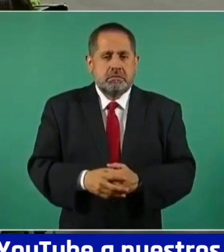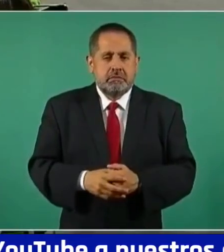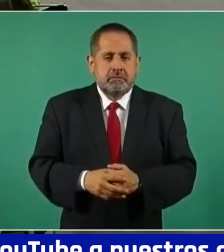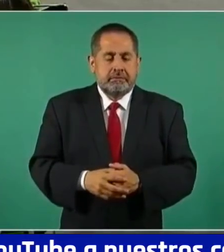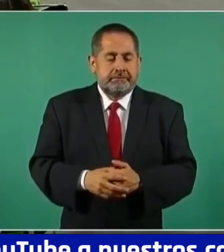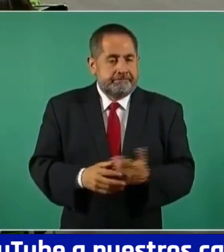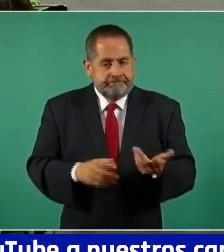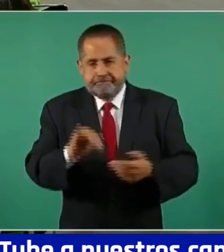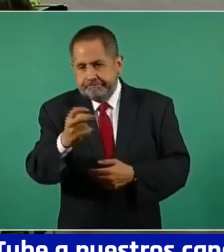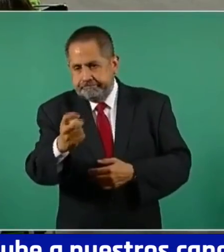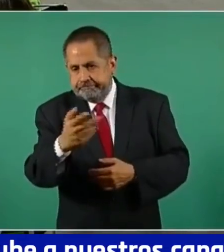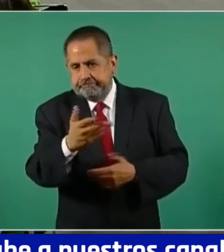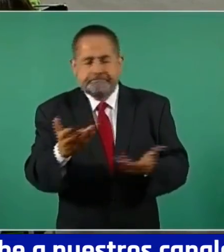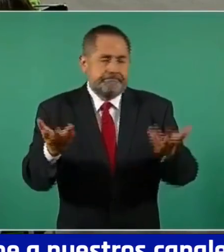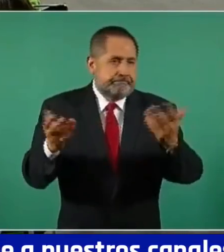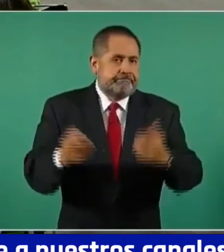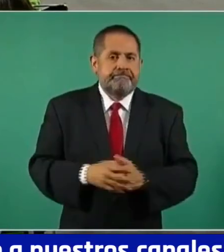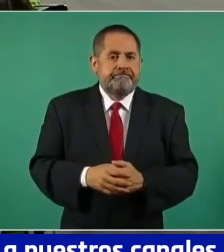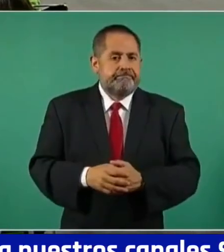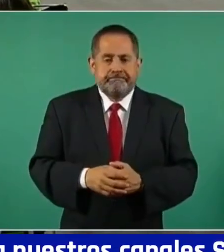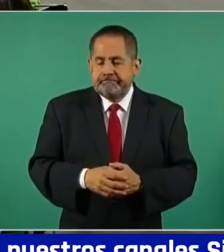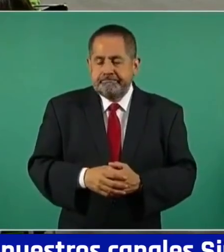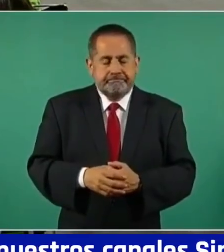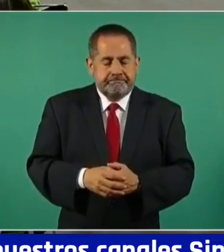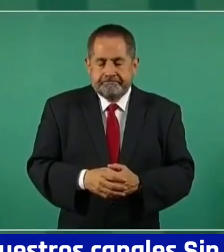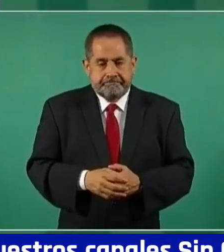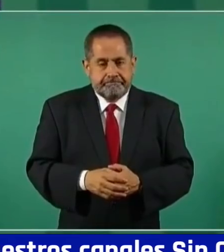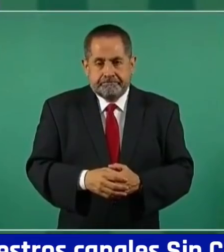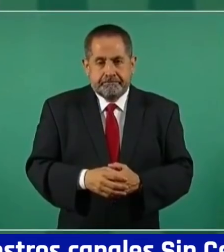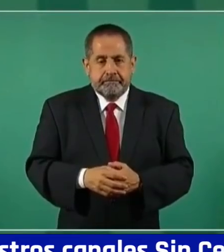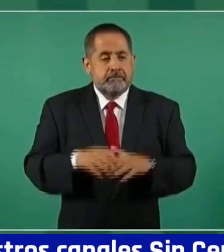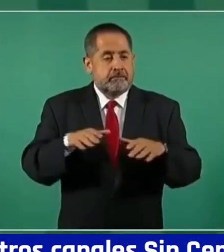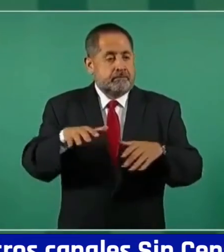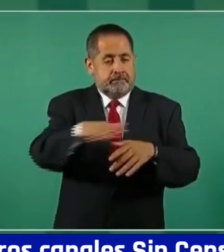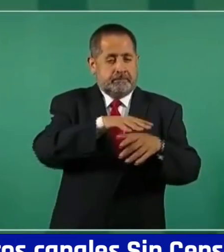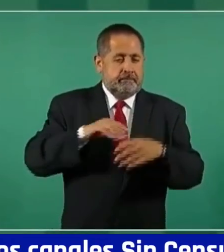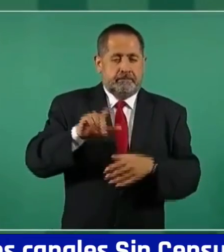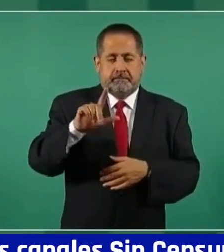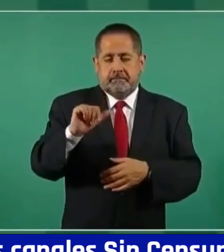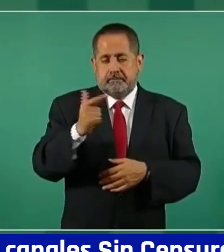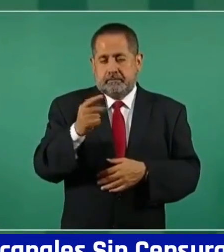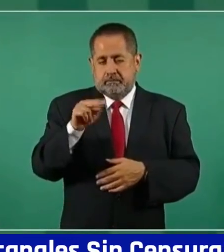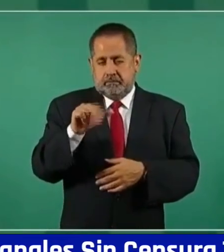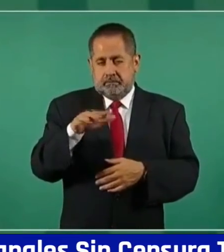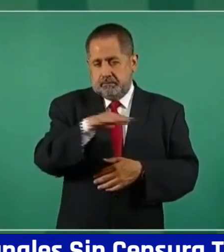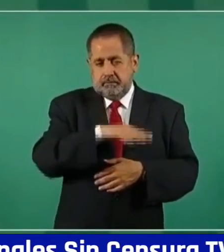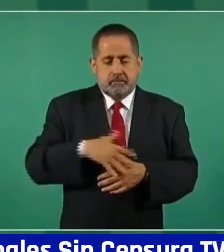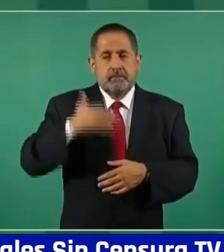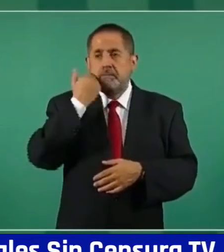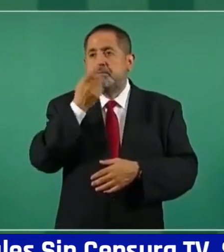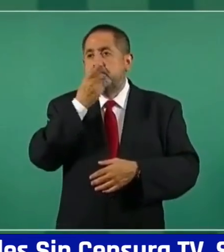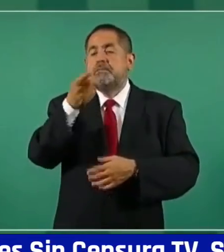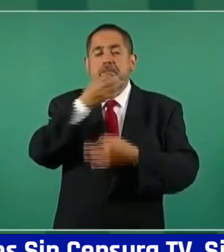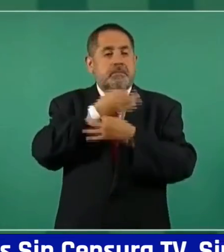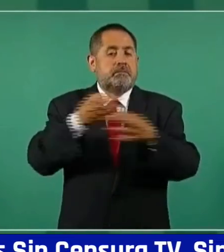Sí. Entonces, en el caso de la laguna, quiero también